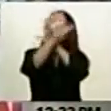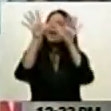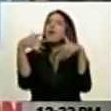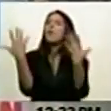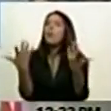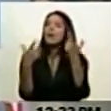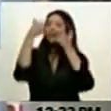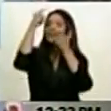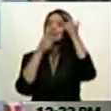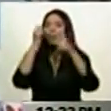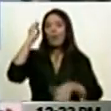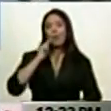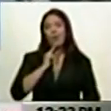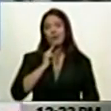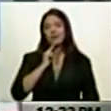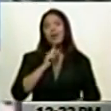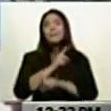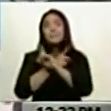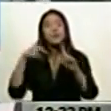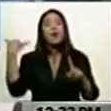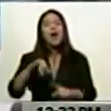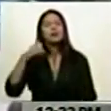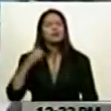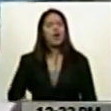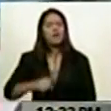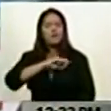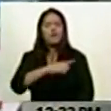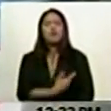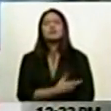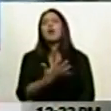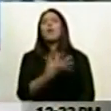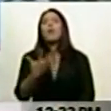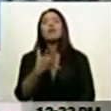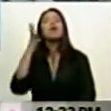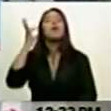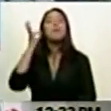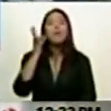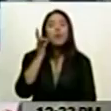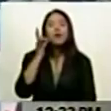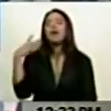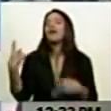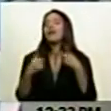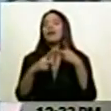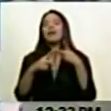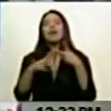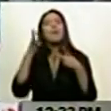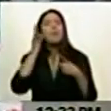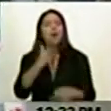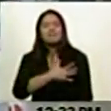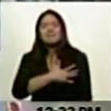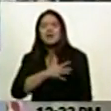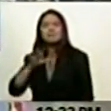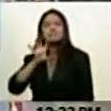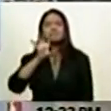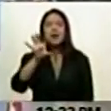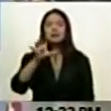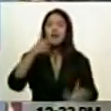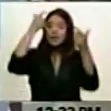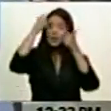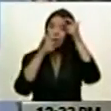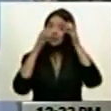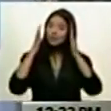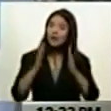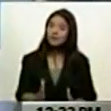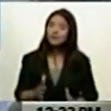Chávez, el de Bolívar, y donde tenemos una fuerza, que es la fuerza de las mujeres, la fuerza de las patriotas, la fuerza de las chavistas,